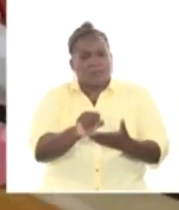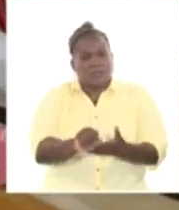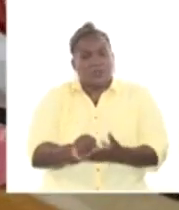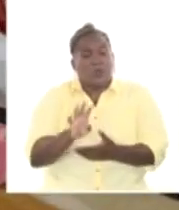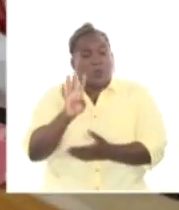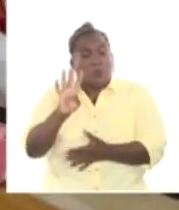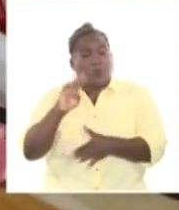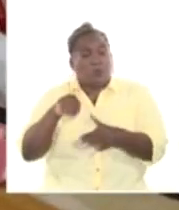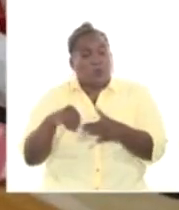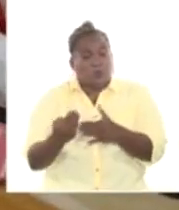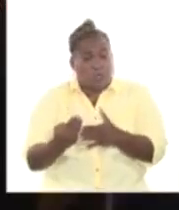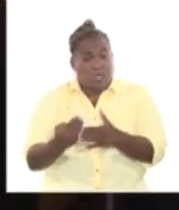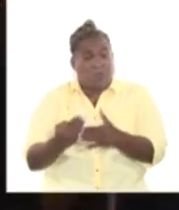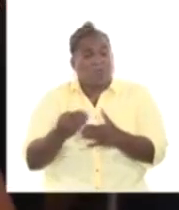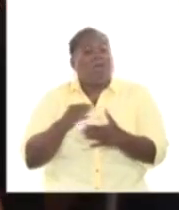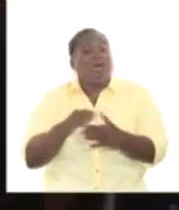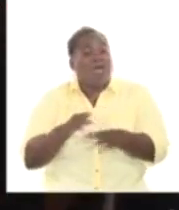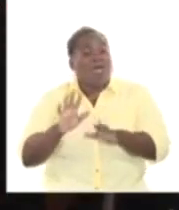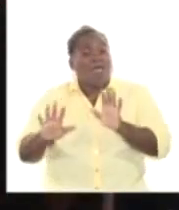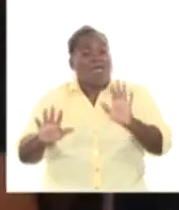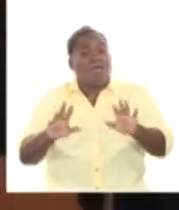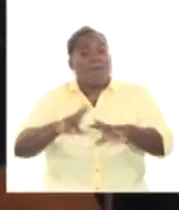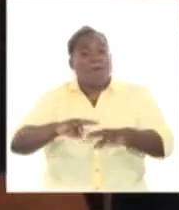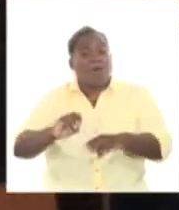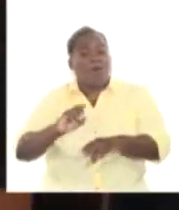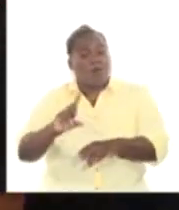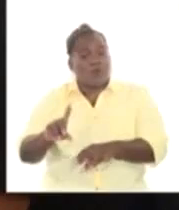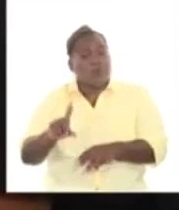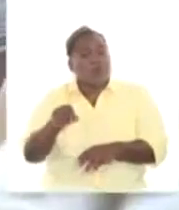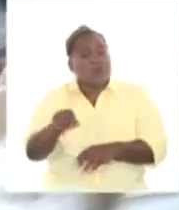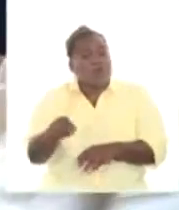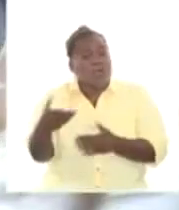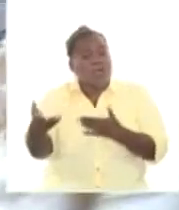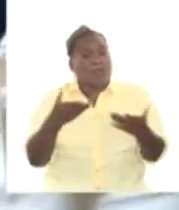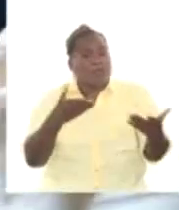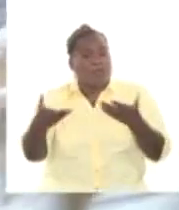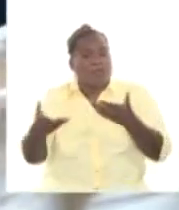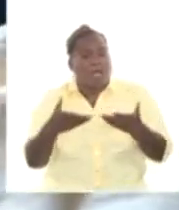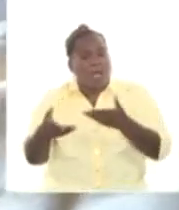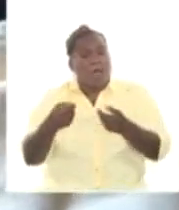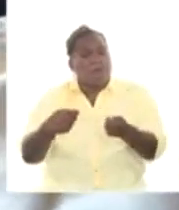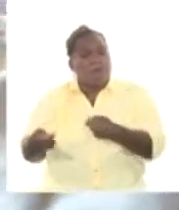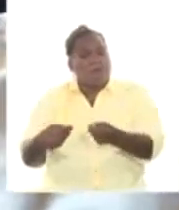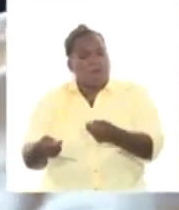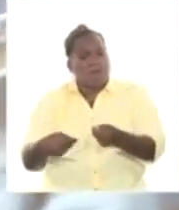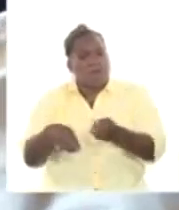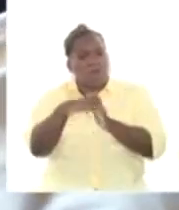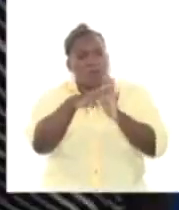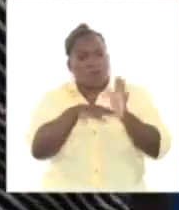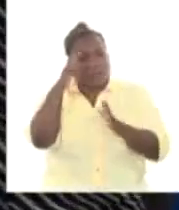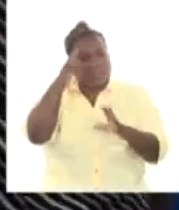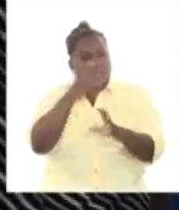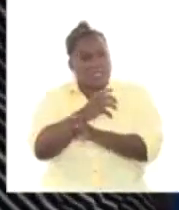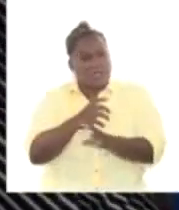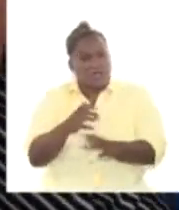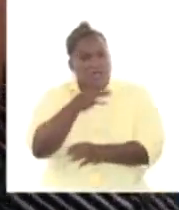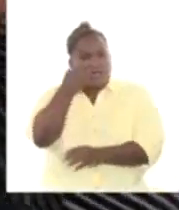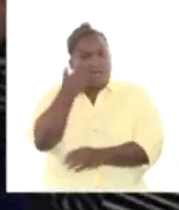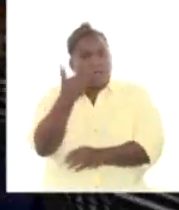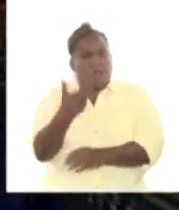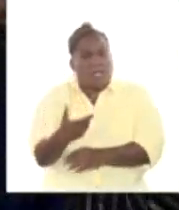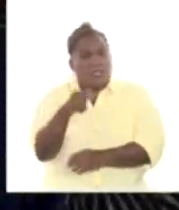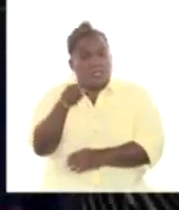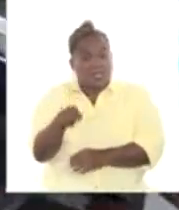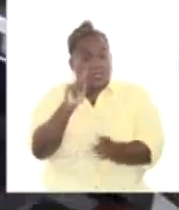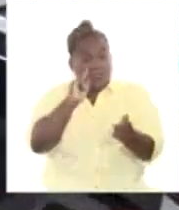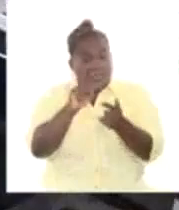4 jornadas, Expo Holguín 2023 acogerá intercambios, rondas de negocios y un amplio programa científico. Son propósitos de